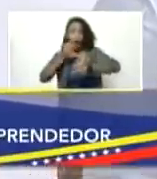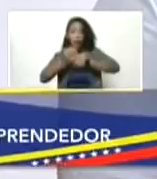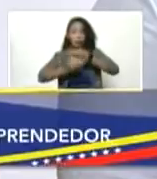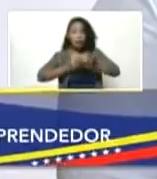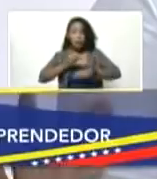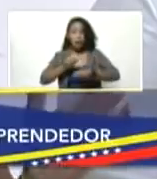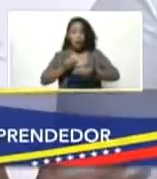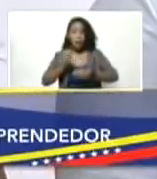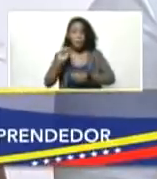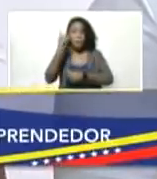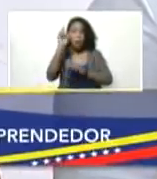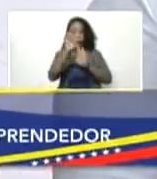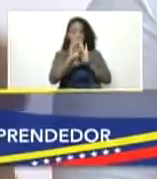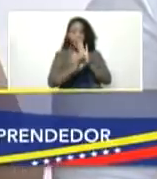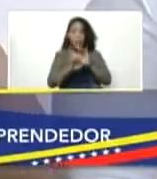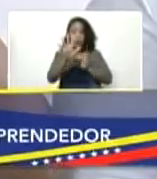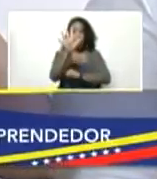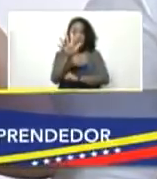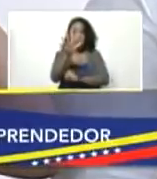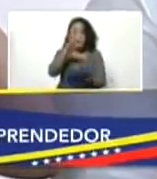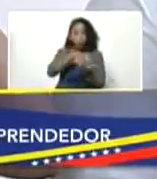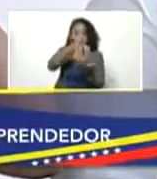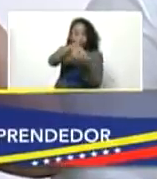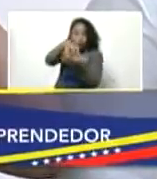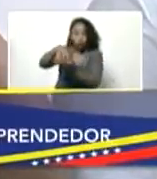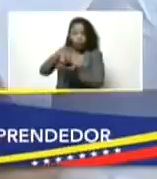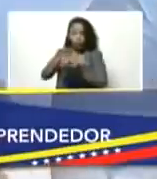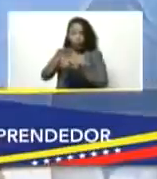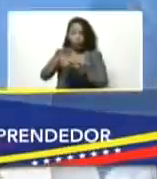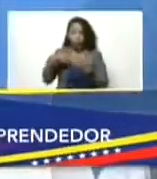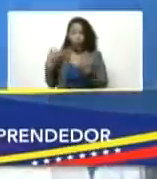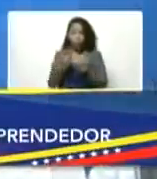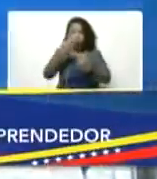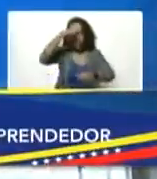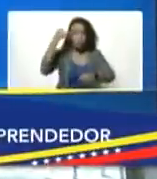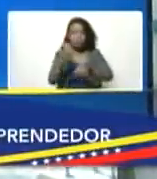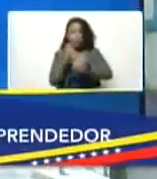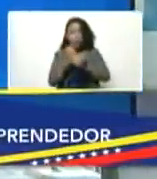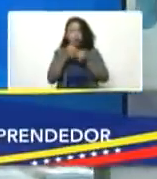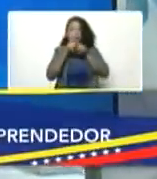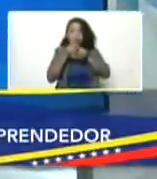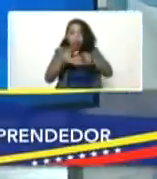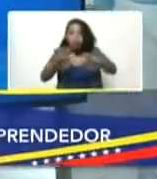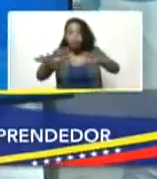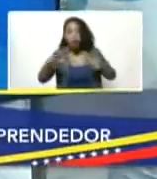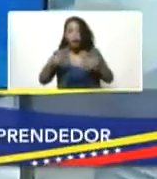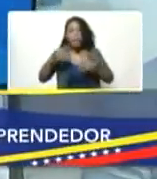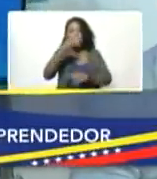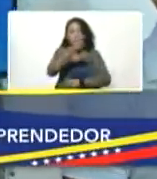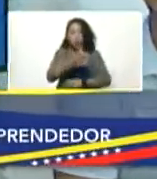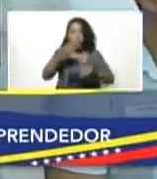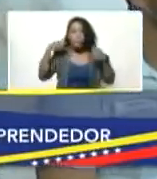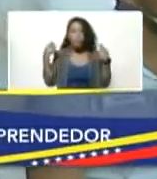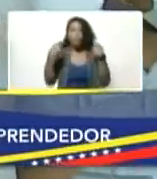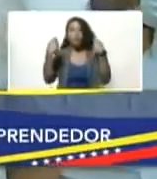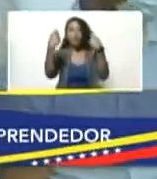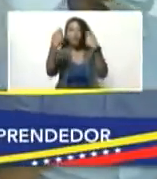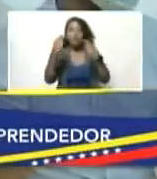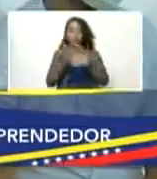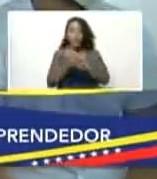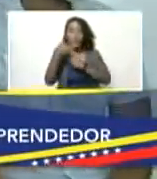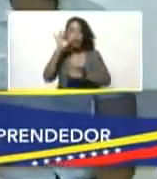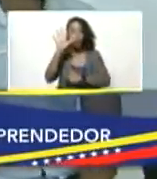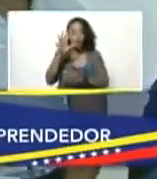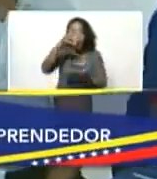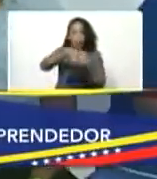en una primera etapa con 5 estados con los que se está trabajando y un despliegue de promotores en los que esperamos. ¿Cuáles son los 5 estados del abordaje